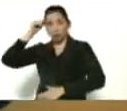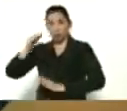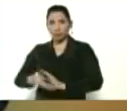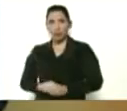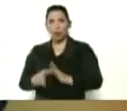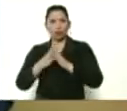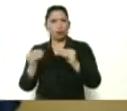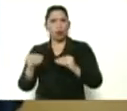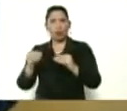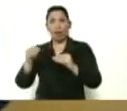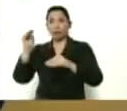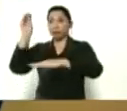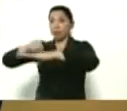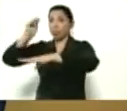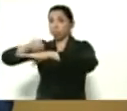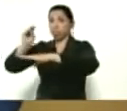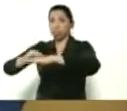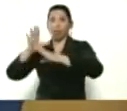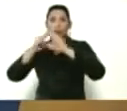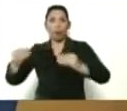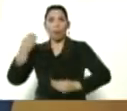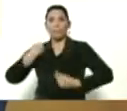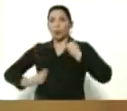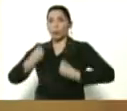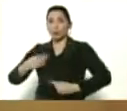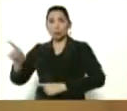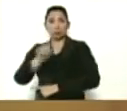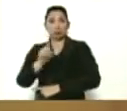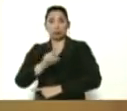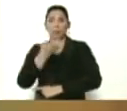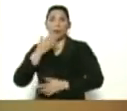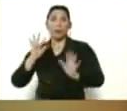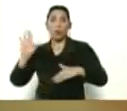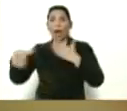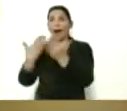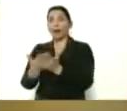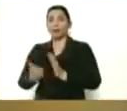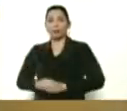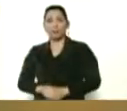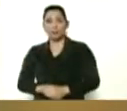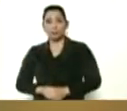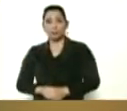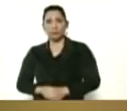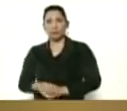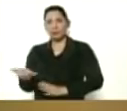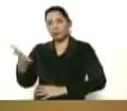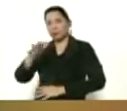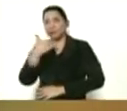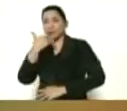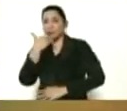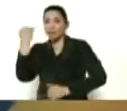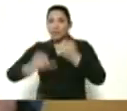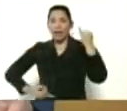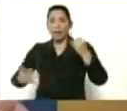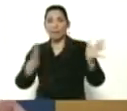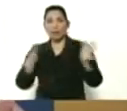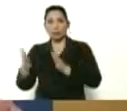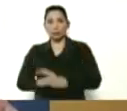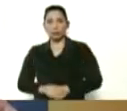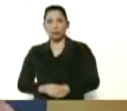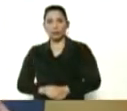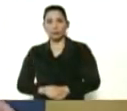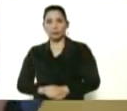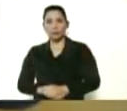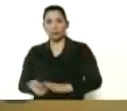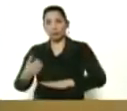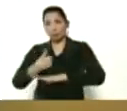las advertencias, todas sus preocupaciones, y no fue sino hasta mediados, finales de marzo, pasó